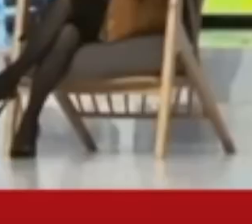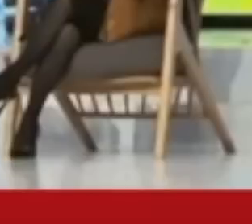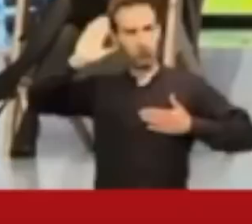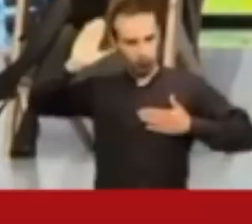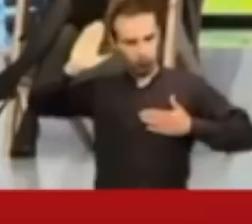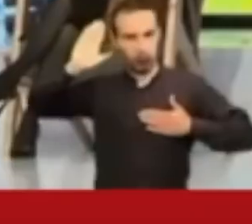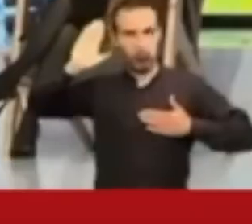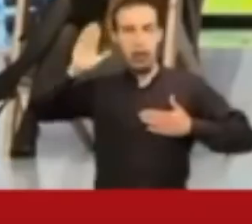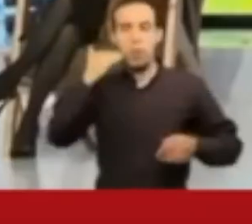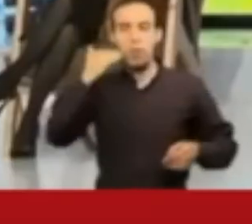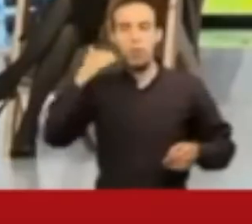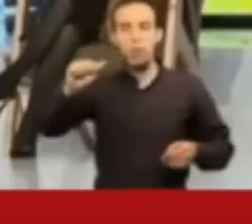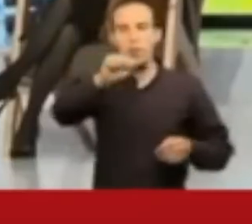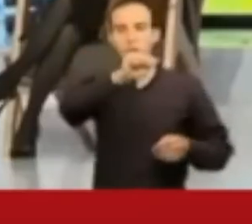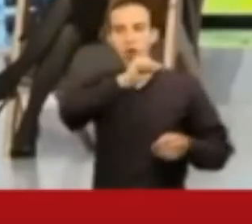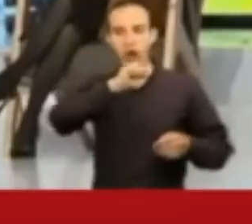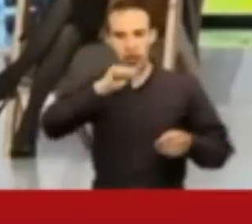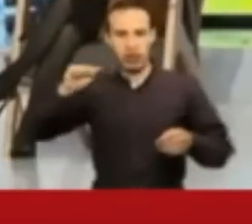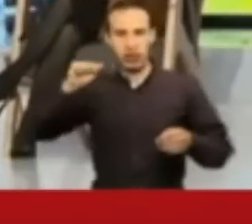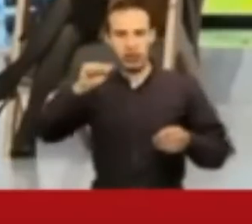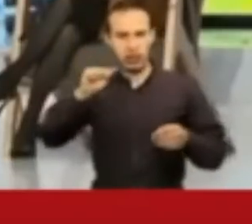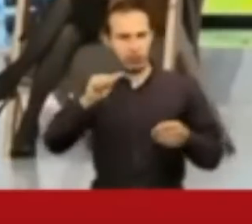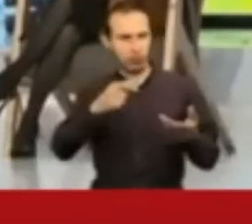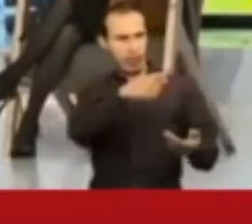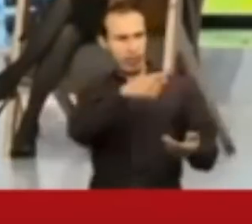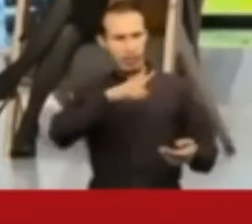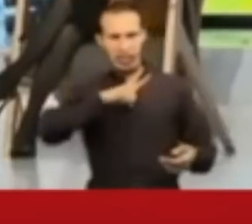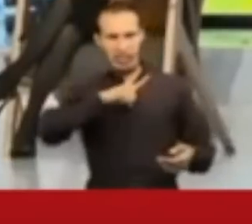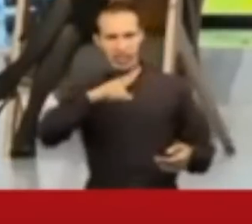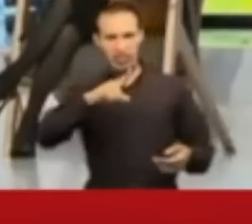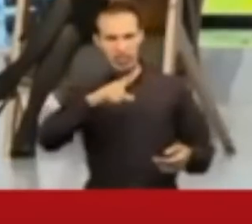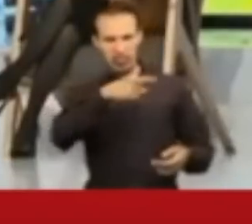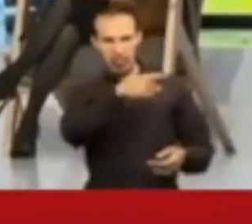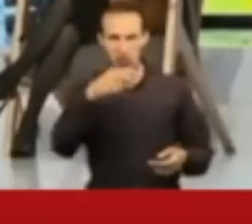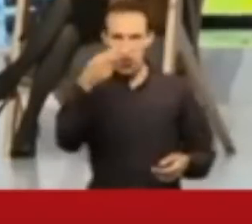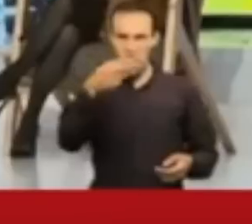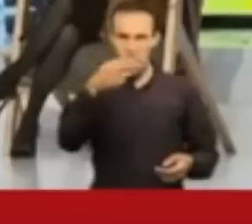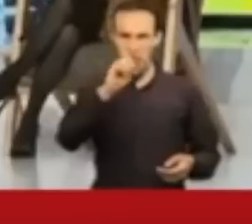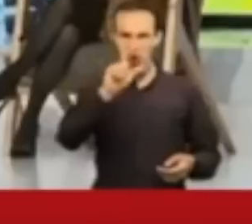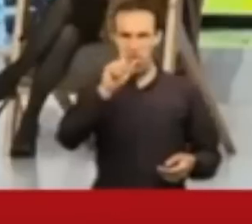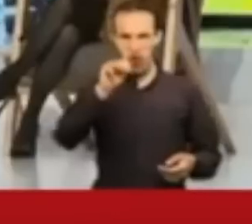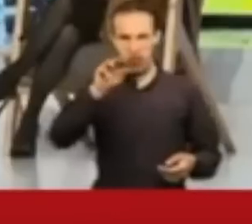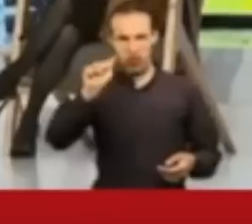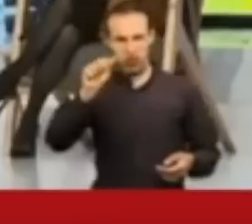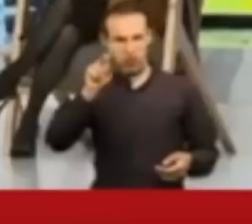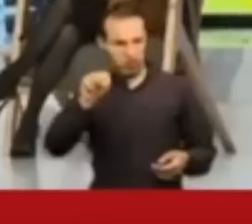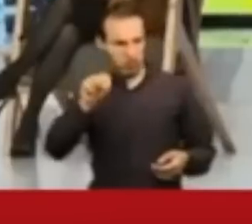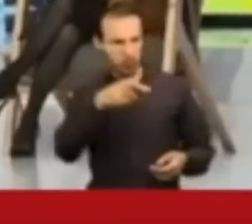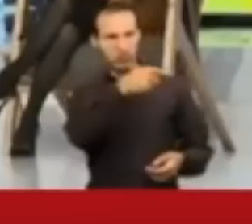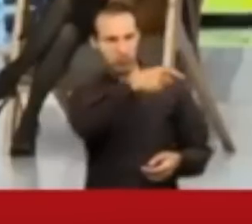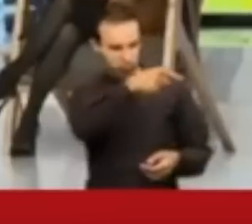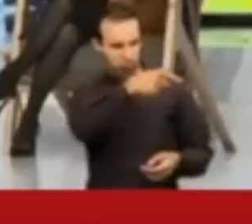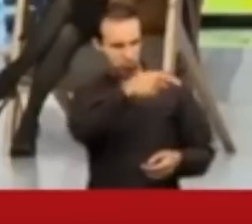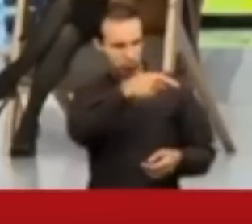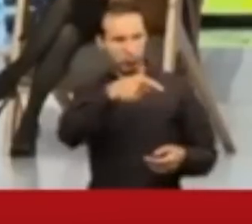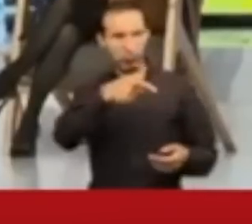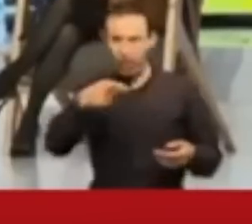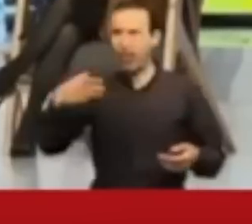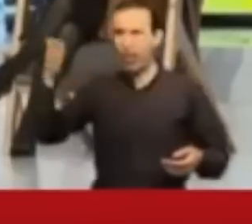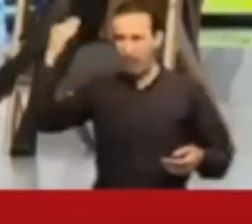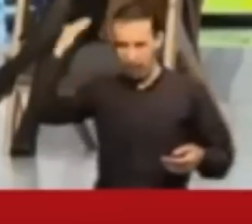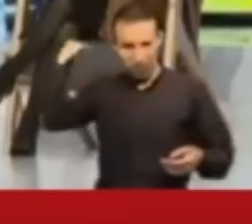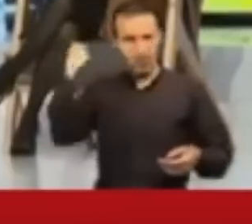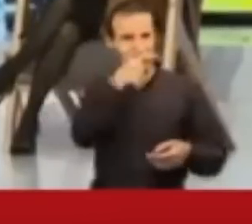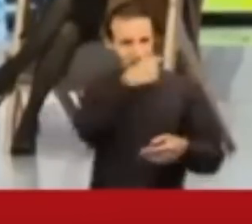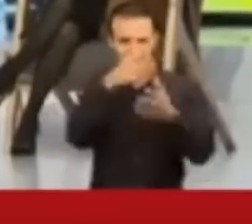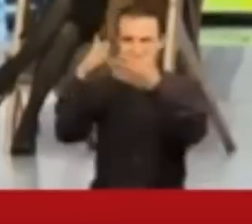un panel de este estilo en cabeza de Holman Morris, que es una persona denunciada en muchos espacios por violencias basadas en género